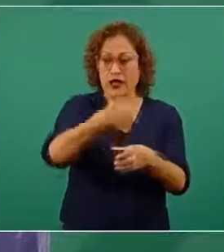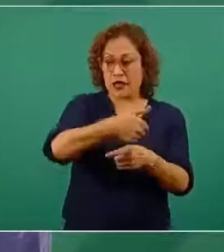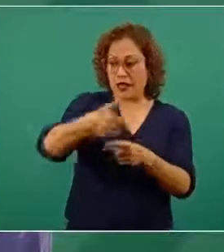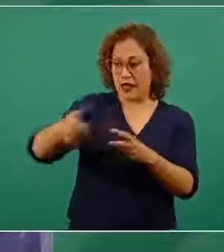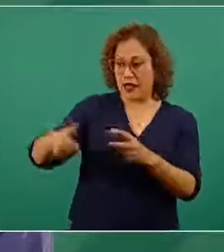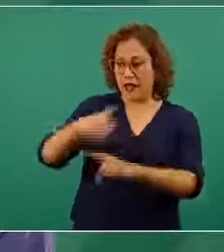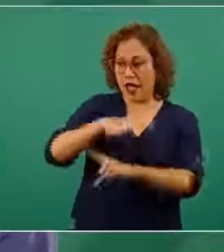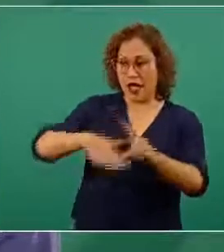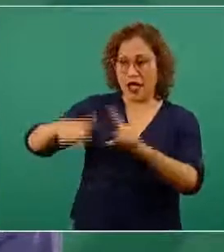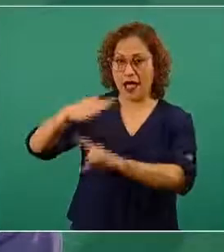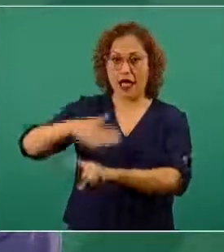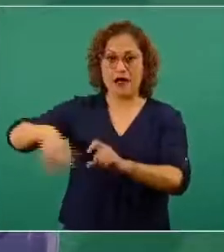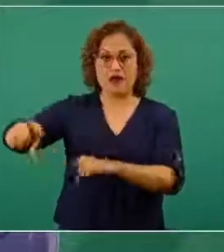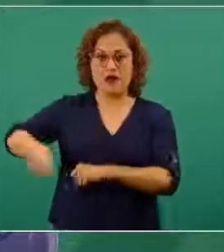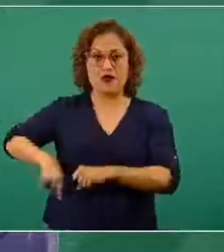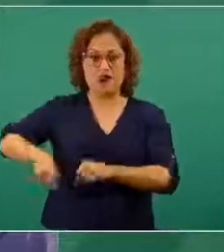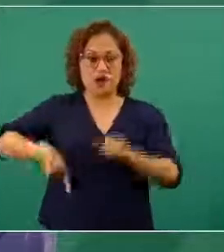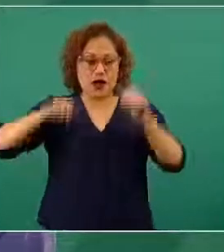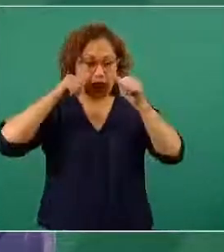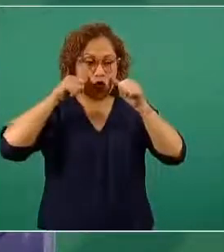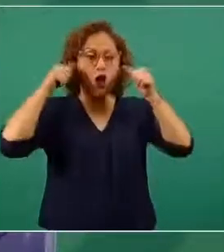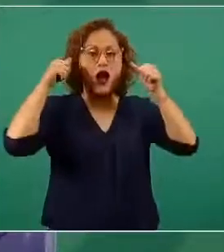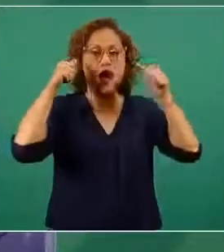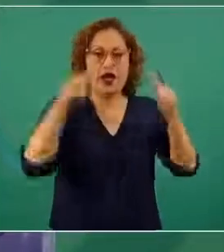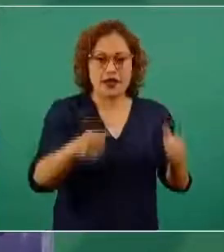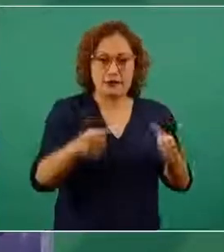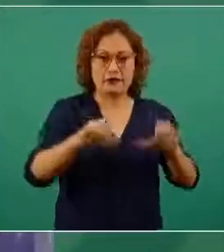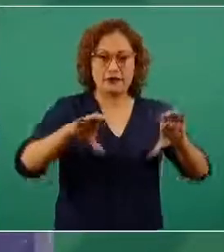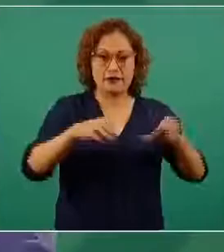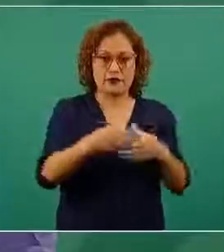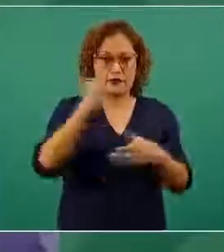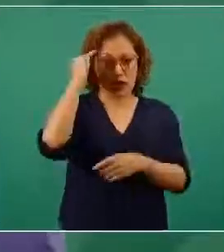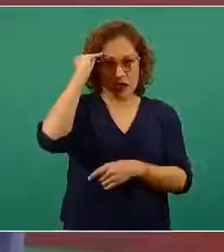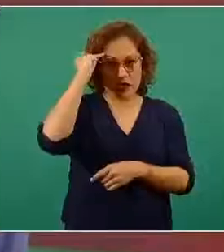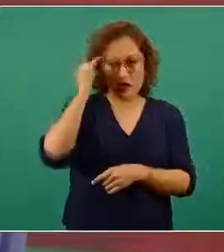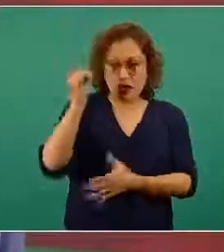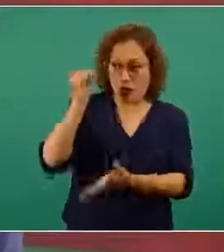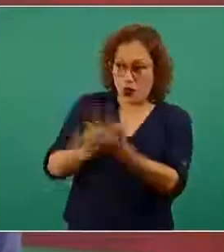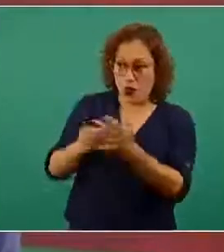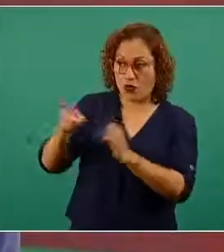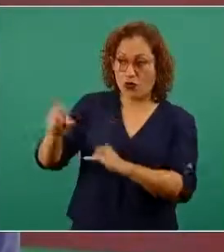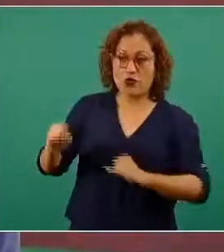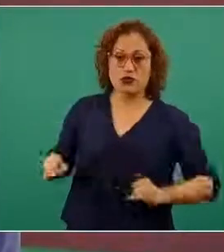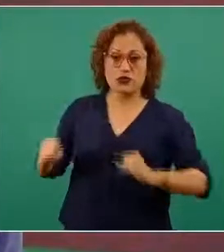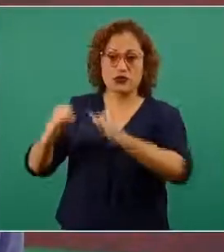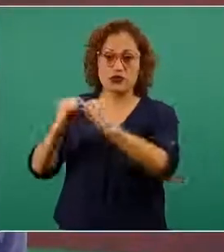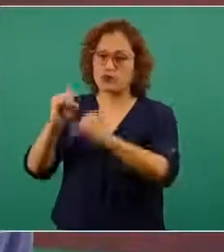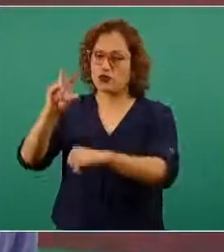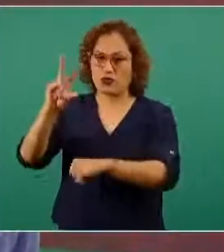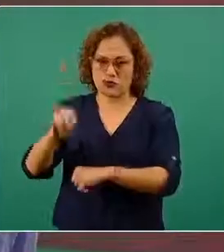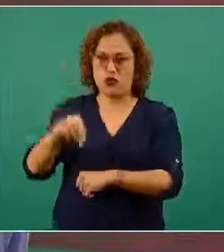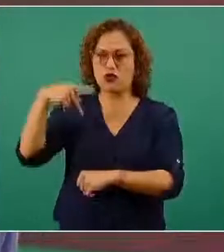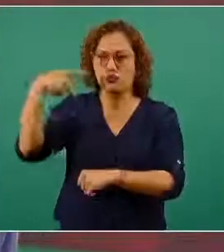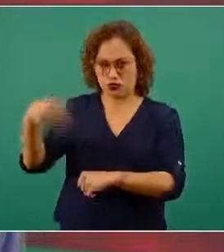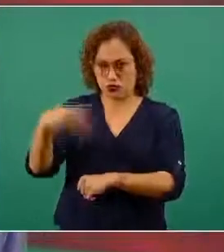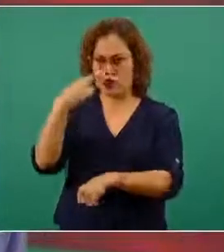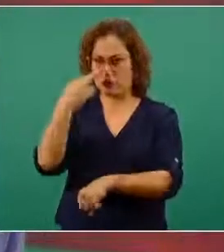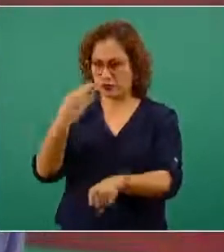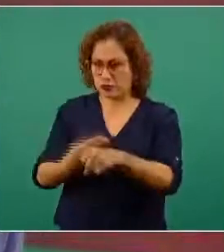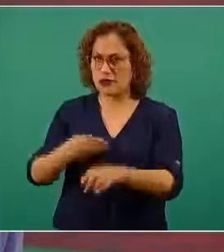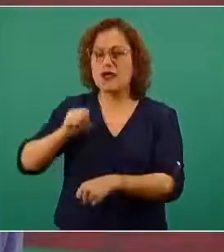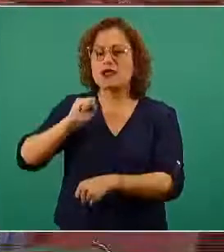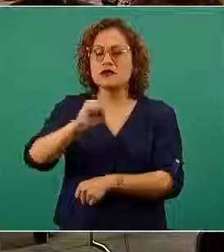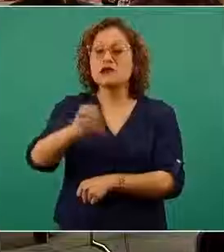comunidades de pueblos originarios. No solamente el INPI tiene responsabilidades, el INPI tiene atribuciones legales específicas, pero es un instrumento